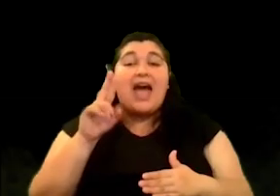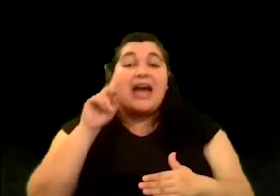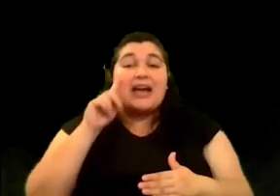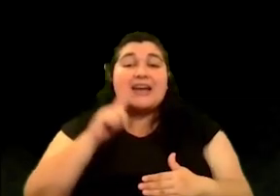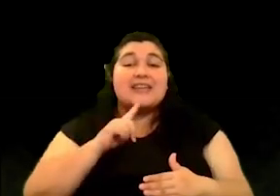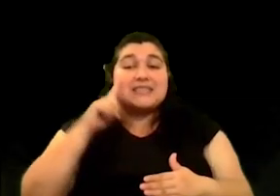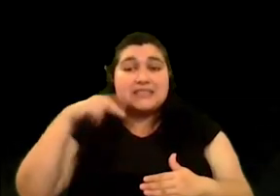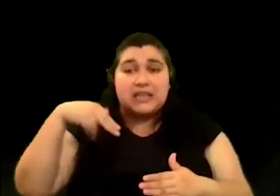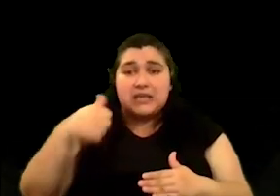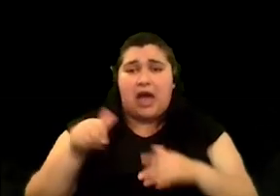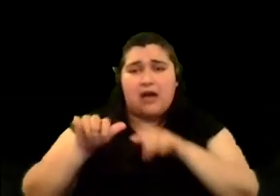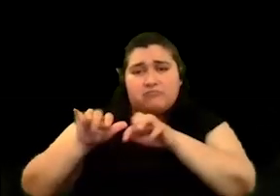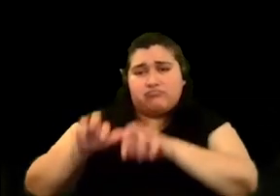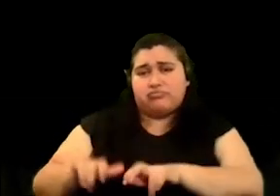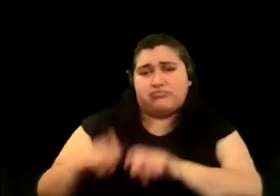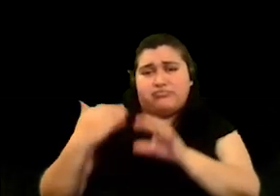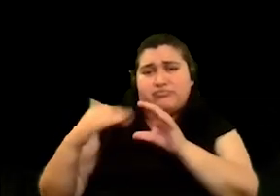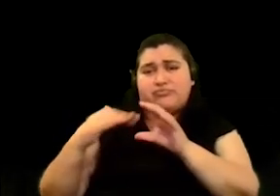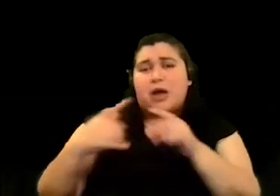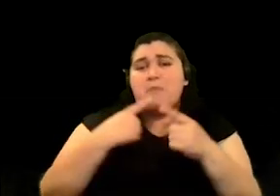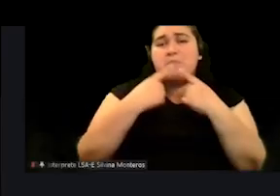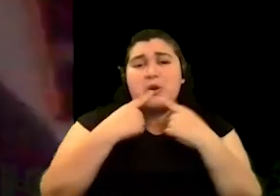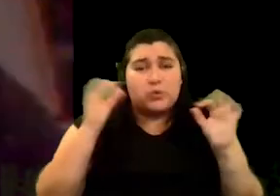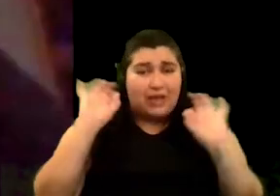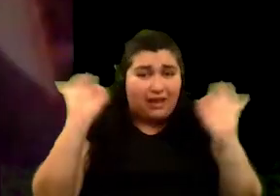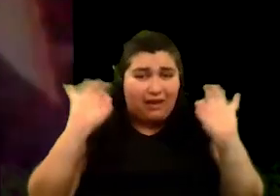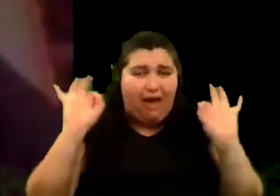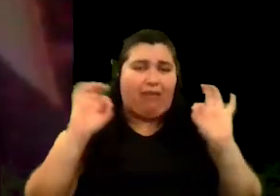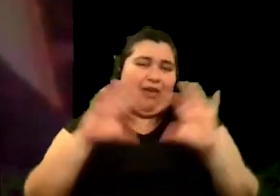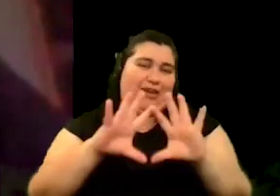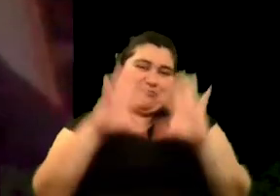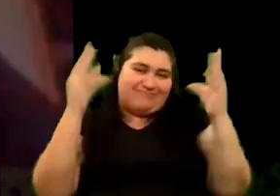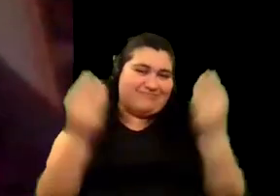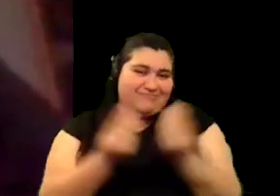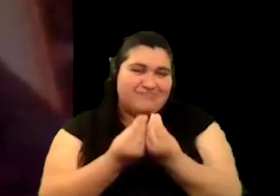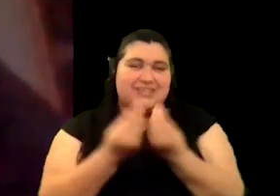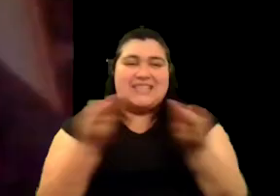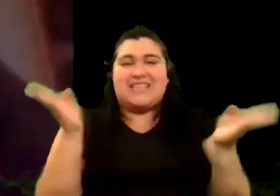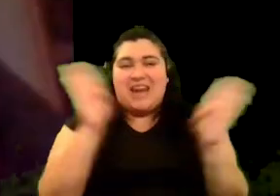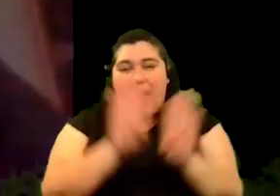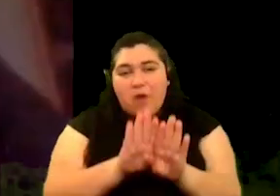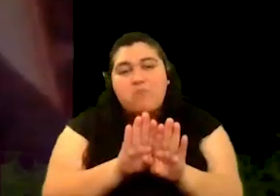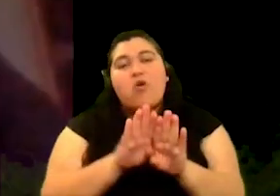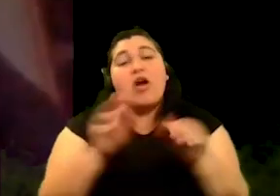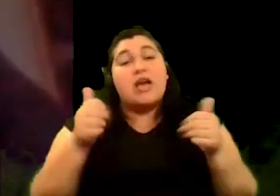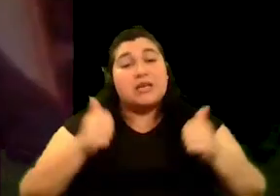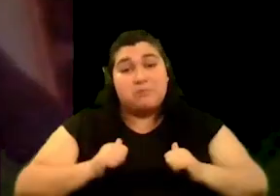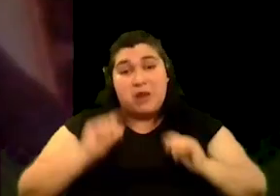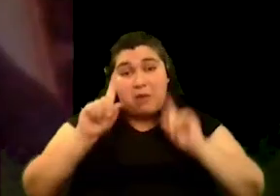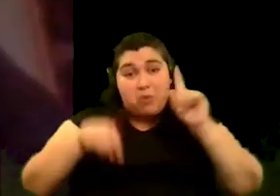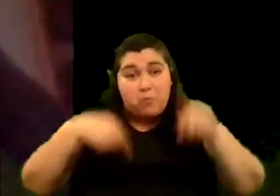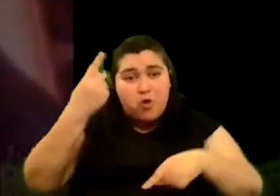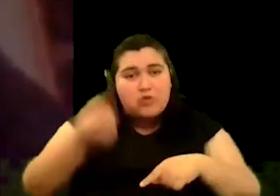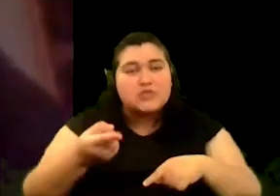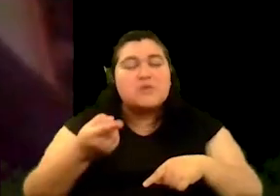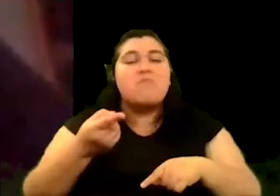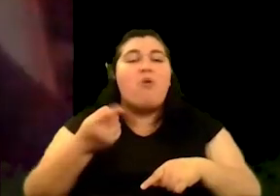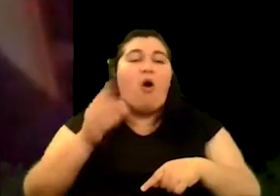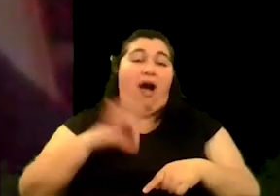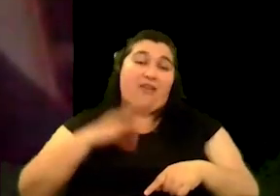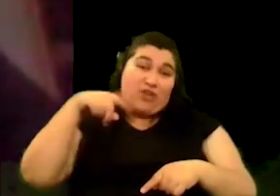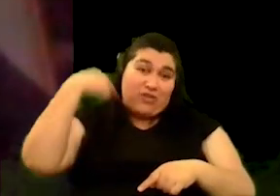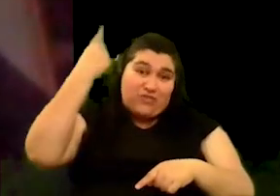no tenemos preguntas en el chat, así que bueno, cerramos y los esperamos en el próximo ciclo del año que